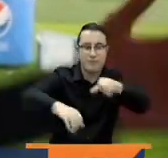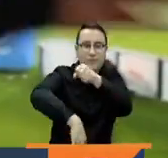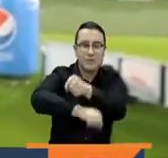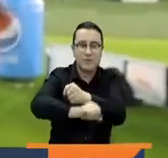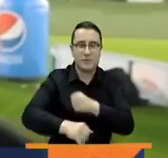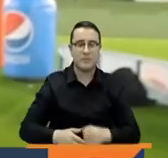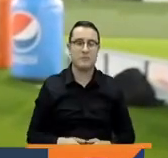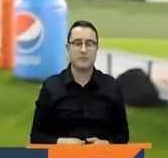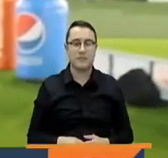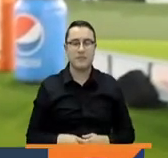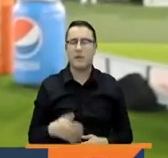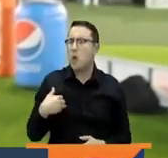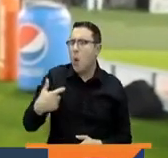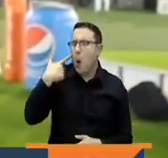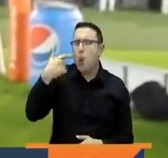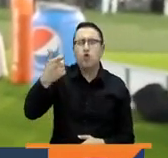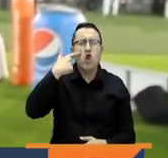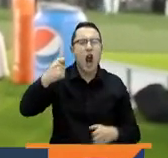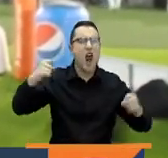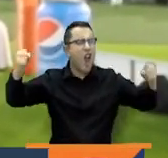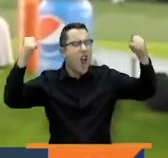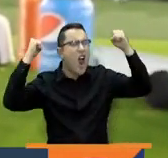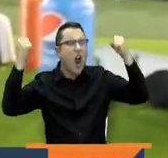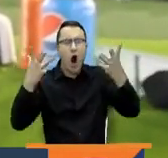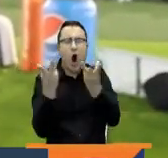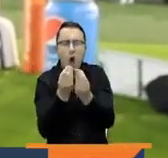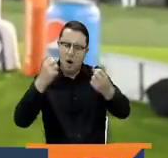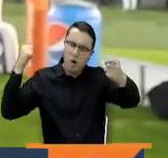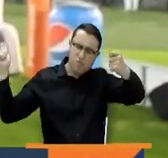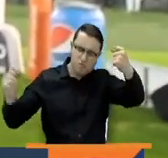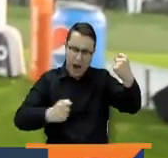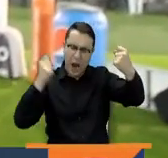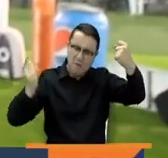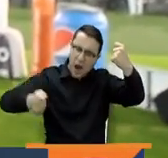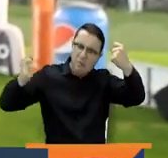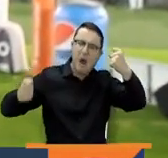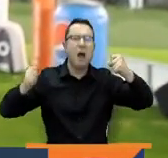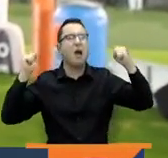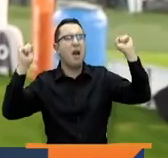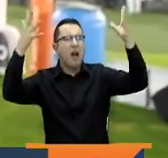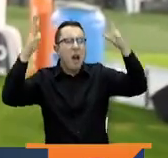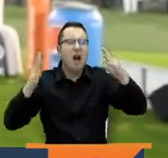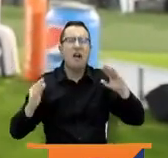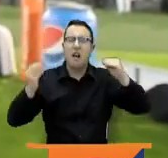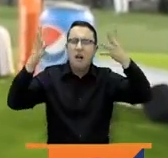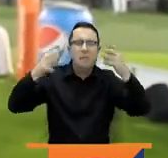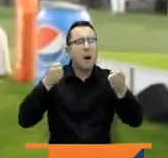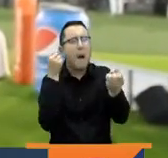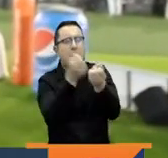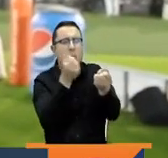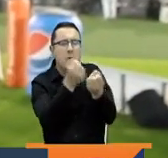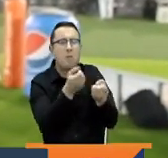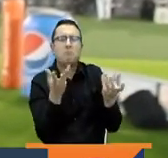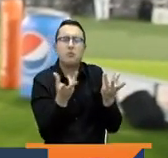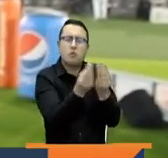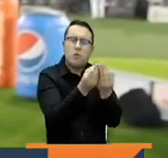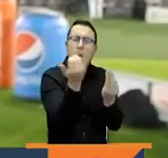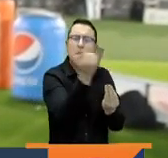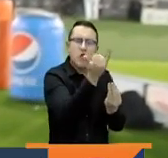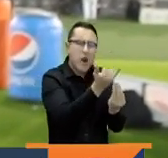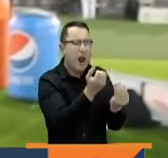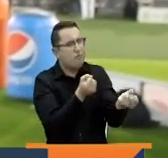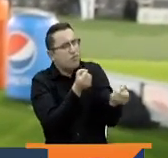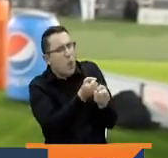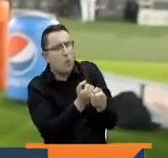por ver todas esas barras, ver a toda la gente feliz apoyando al equipo que les gusta, pues eso a